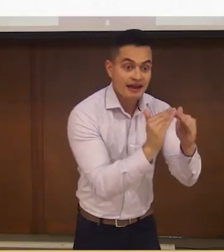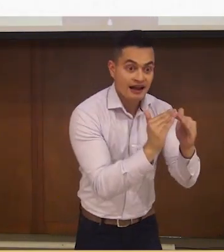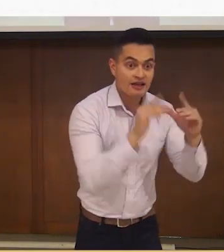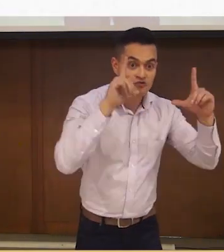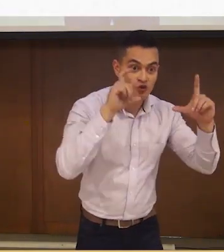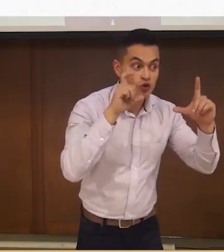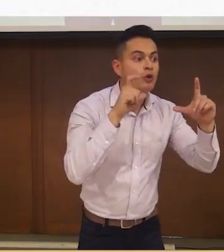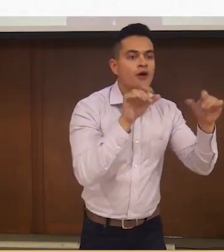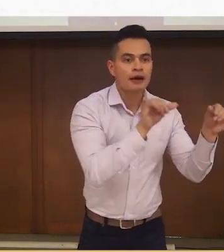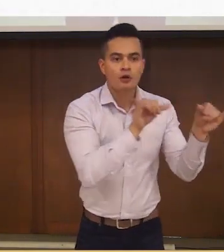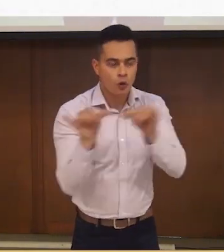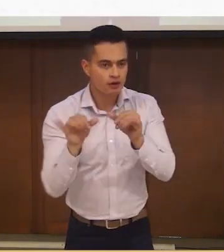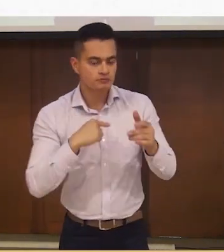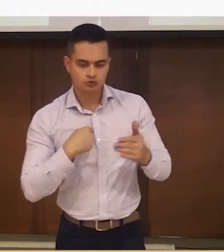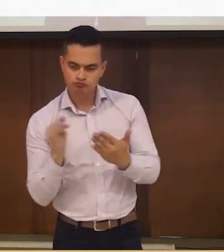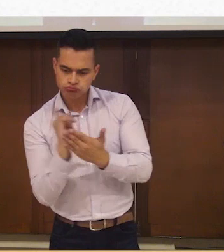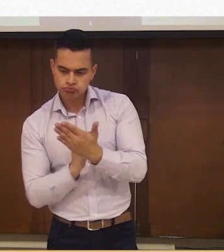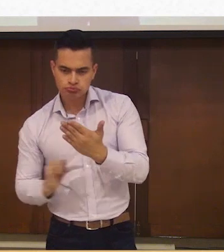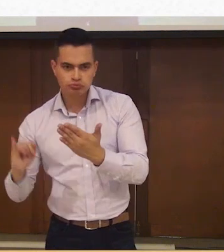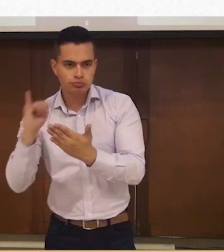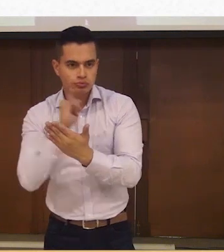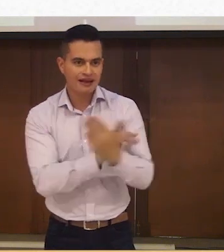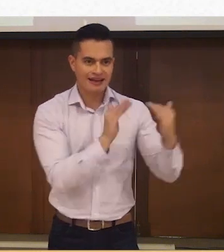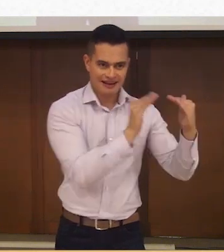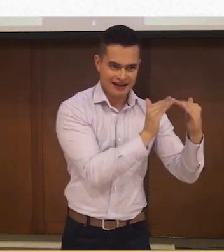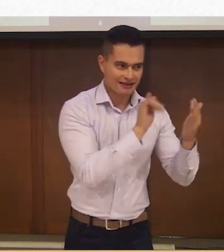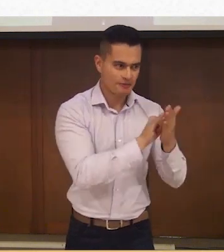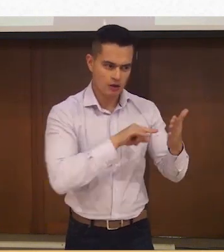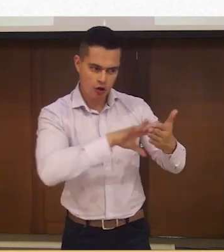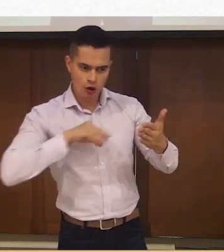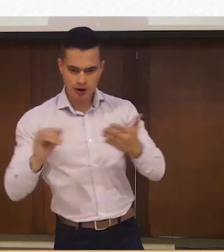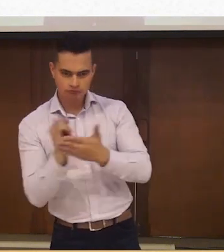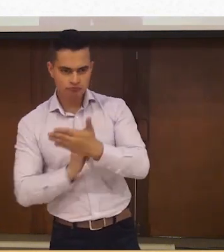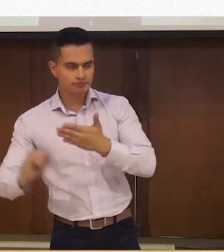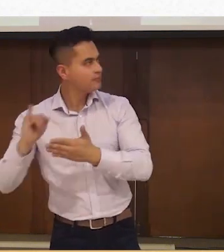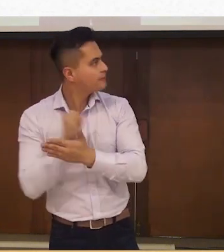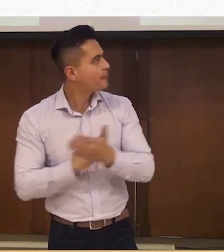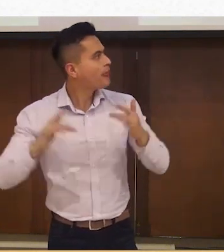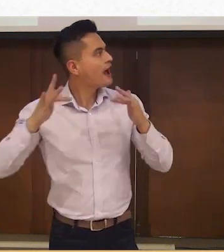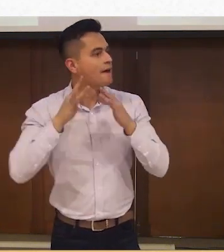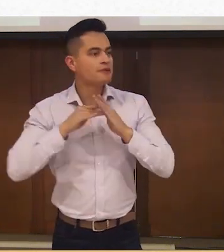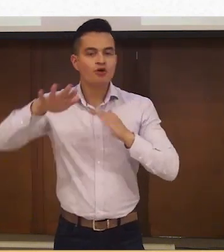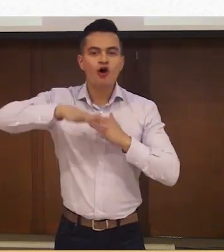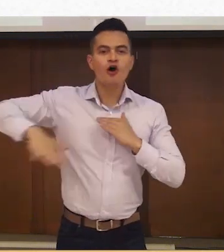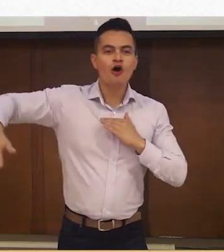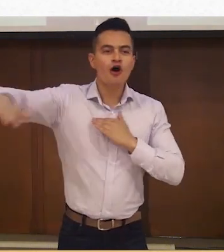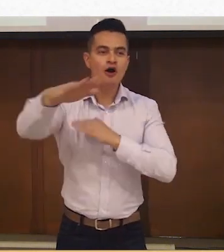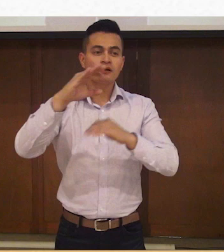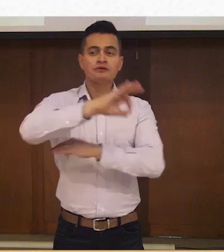usé exactamente esa casa que vieron en la fotografía, que esta es la imagen de El Sol de los Venados.